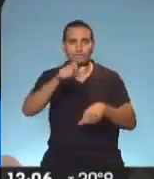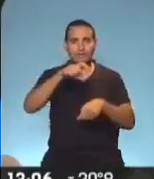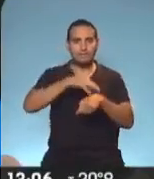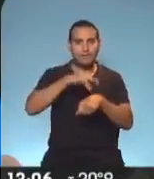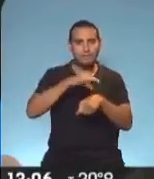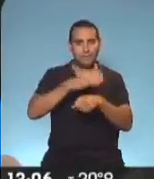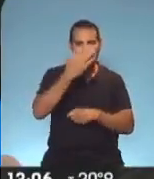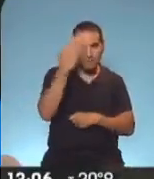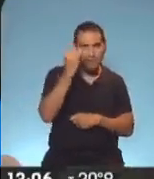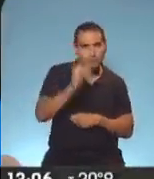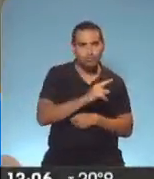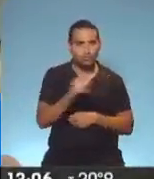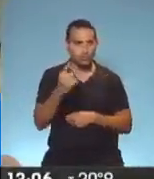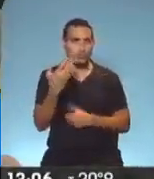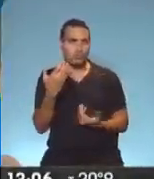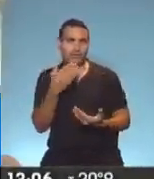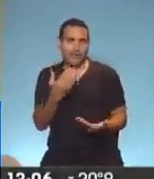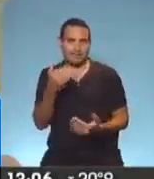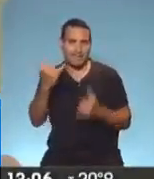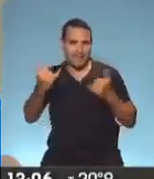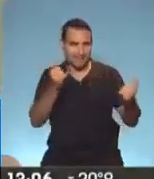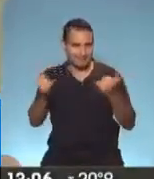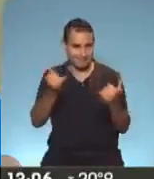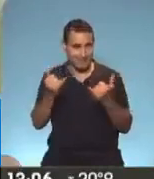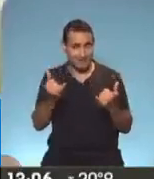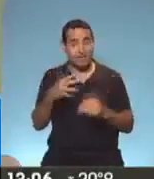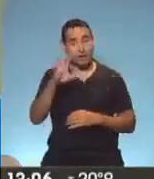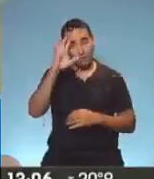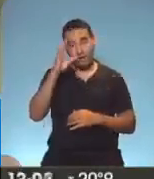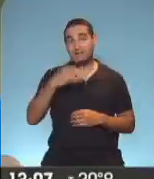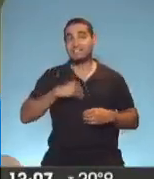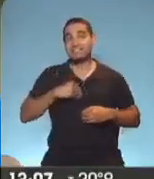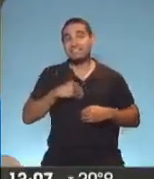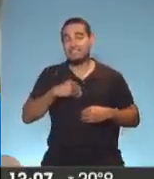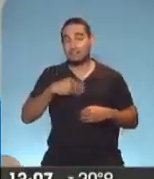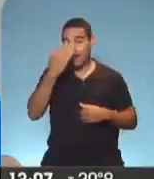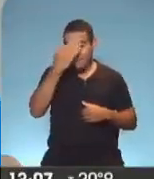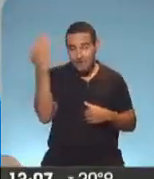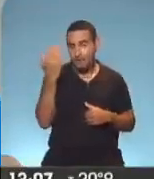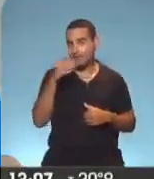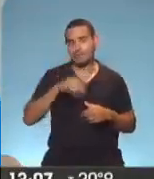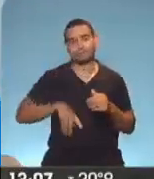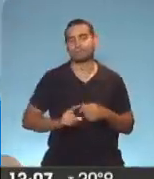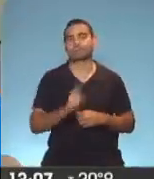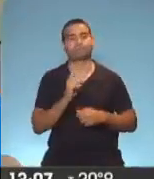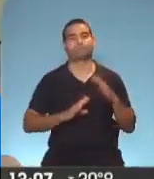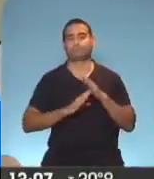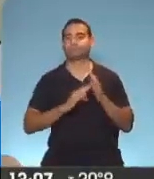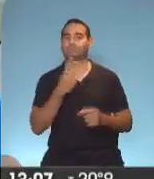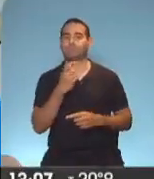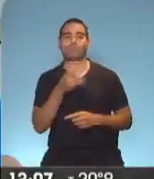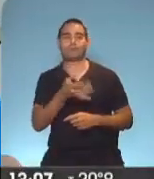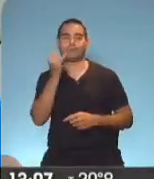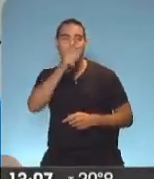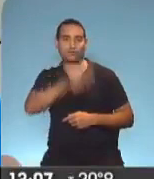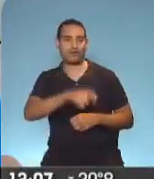las personas que van sumándose al tren. Recordemos que el síntoma febril es uno de los principales indicadores de